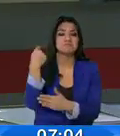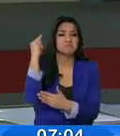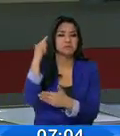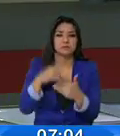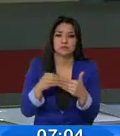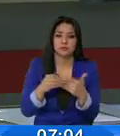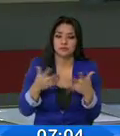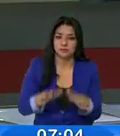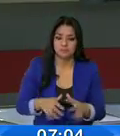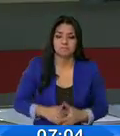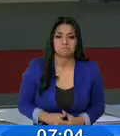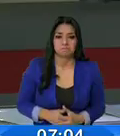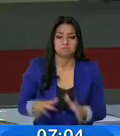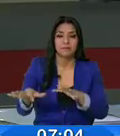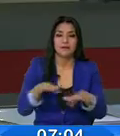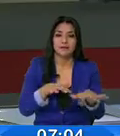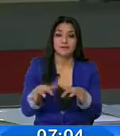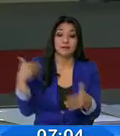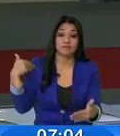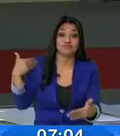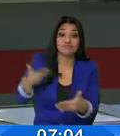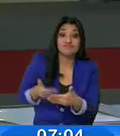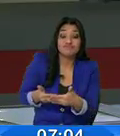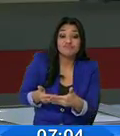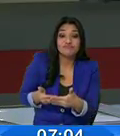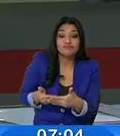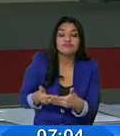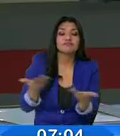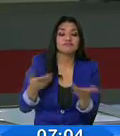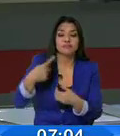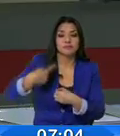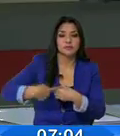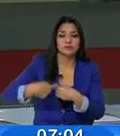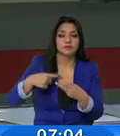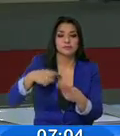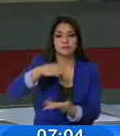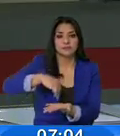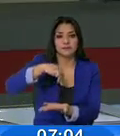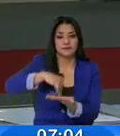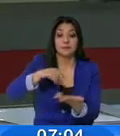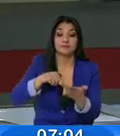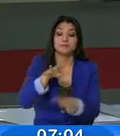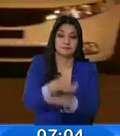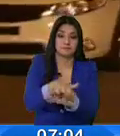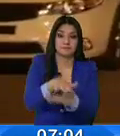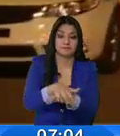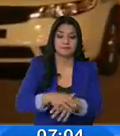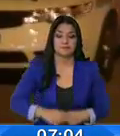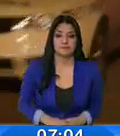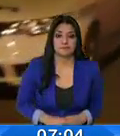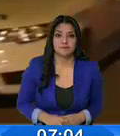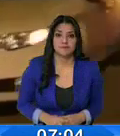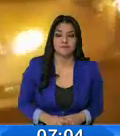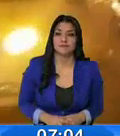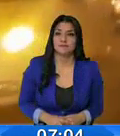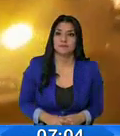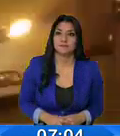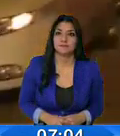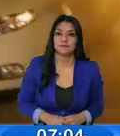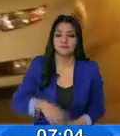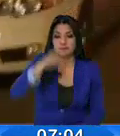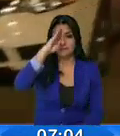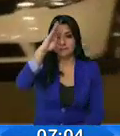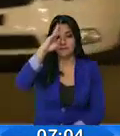dólares. Los operativos últimos se realizaron tanto en Quito, Manabí y en Machala. El trabajo de la